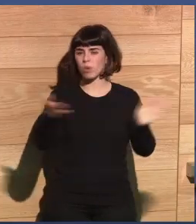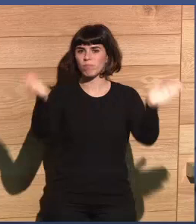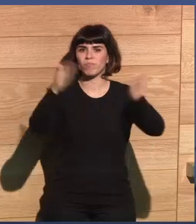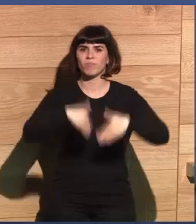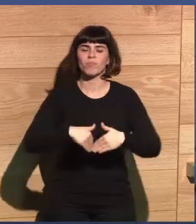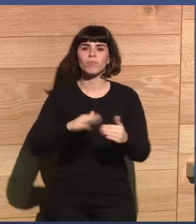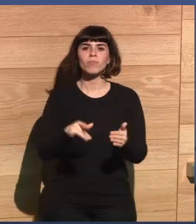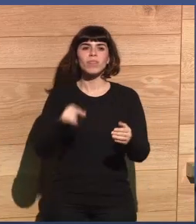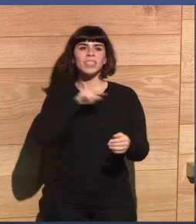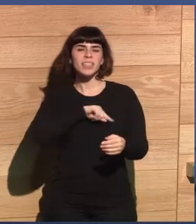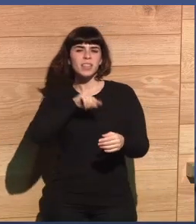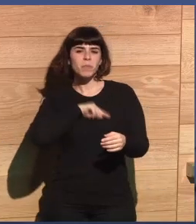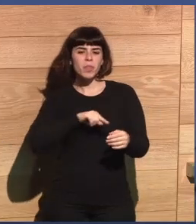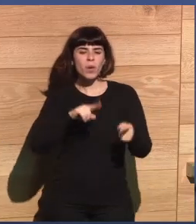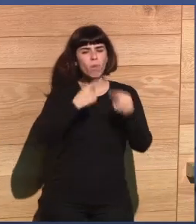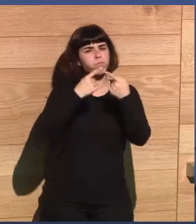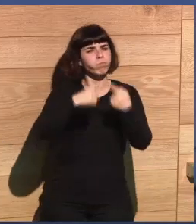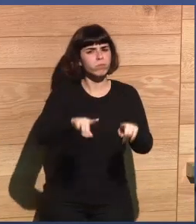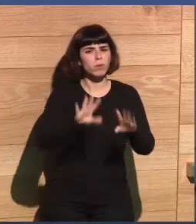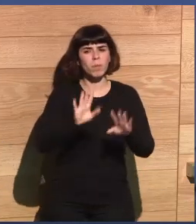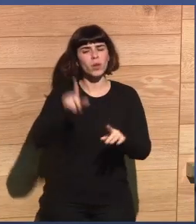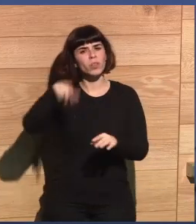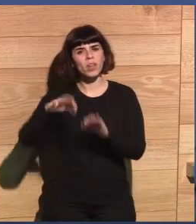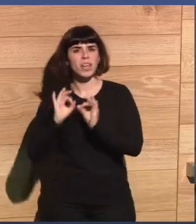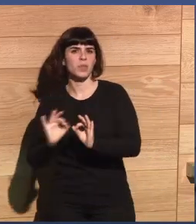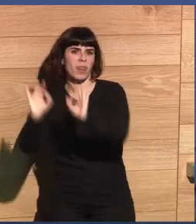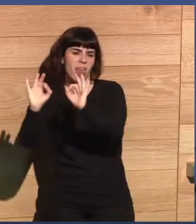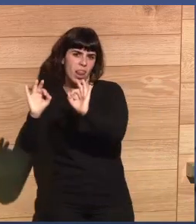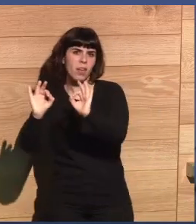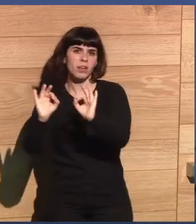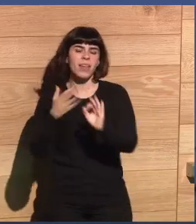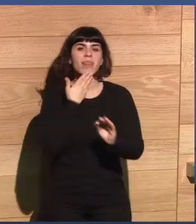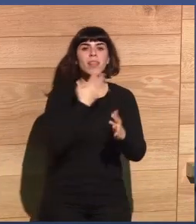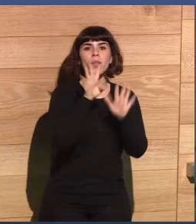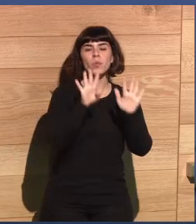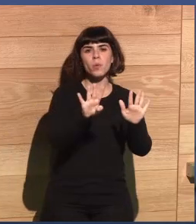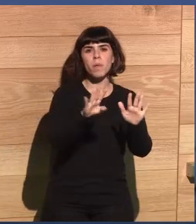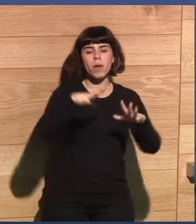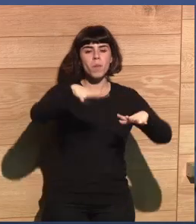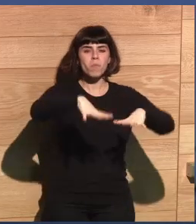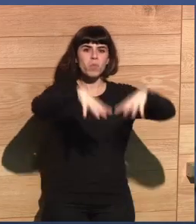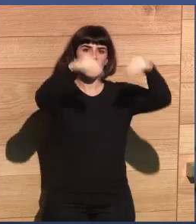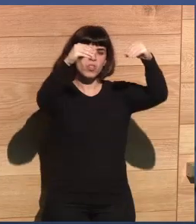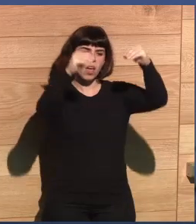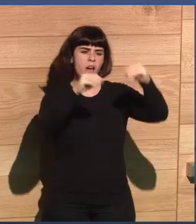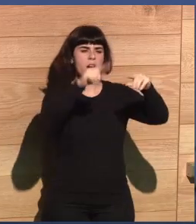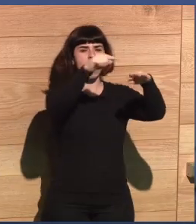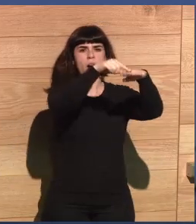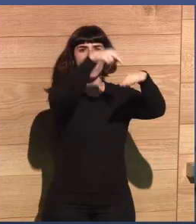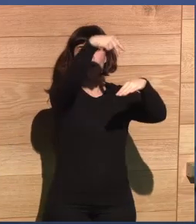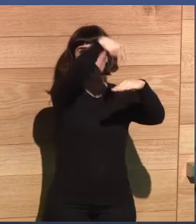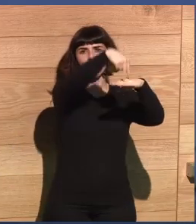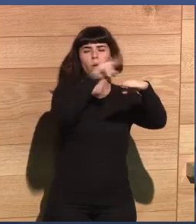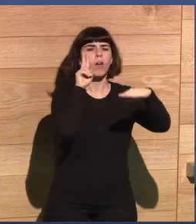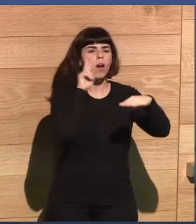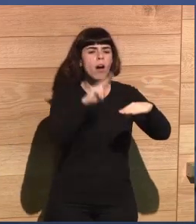ese sentimiento que le hacía sentir tan diferente, pero a la vez tan especial. Cuando tenía 9 años estaba en lo alto de una montaña viendo el paisaje. Enfrente